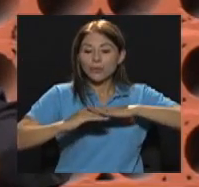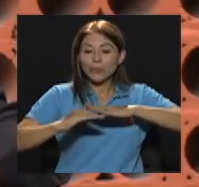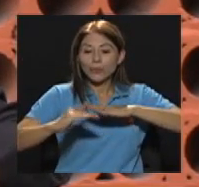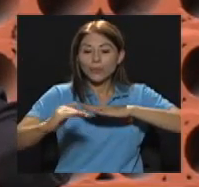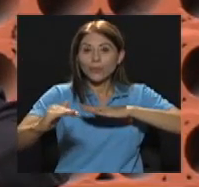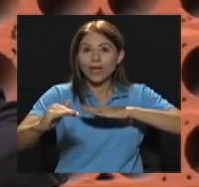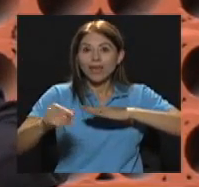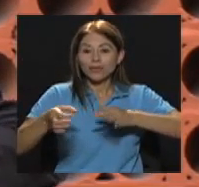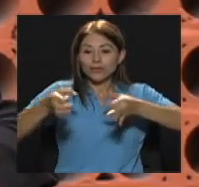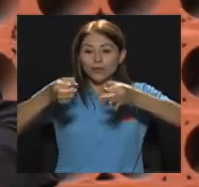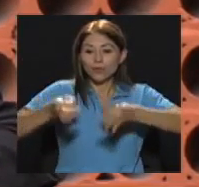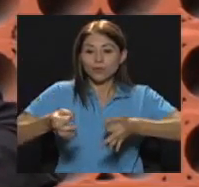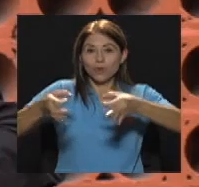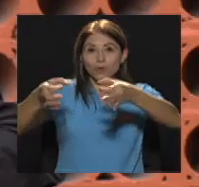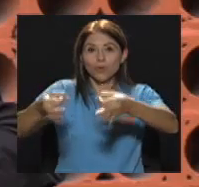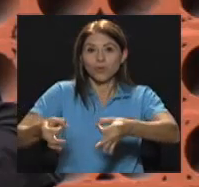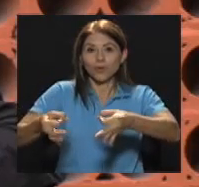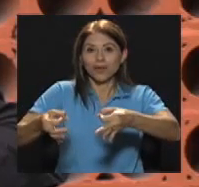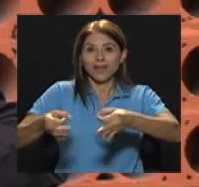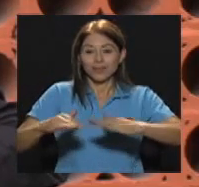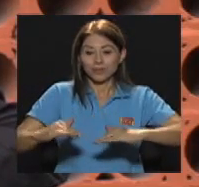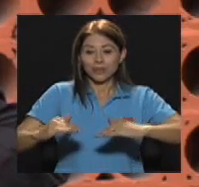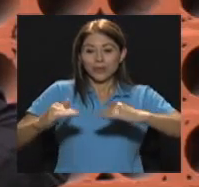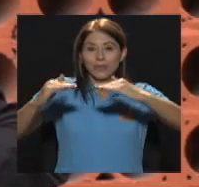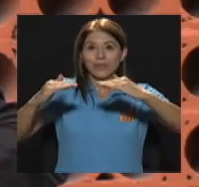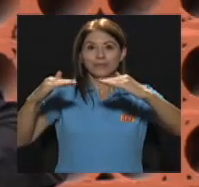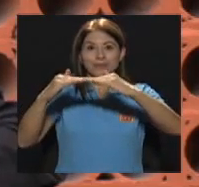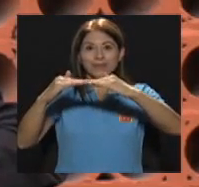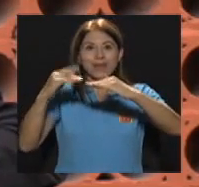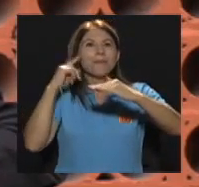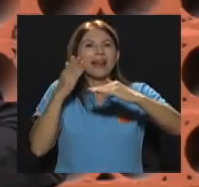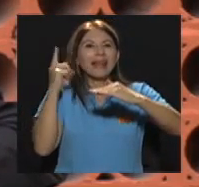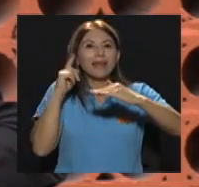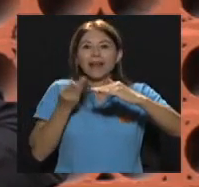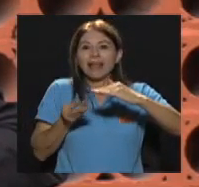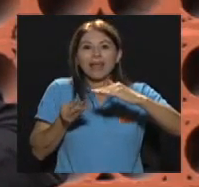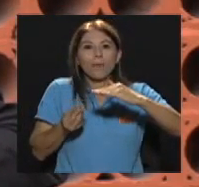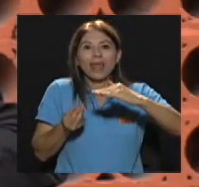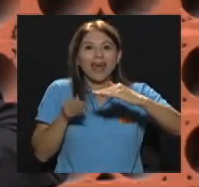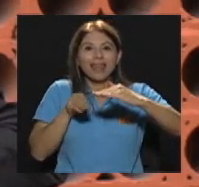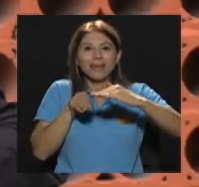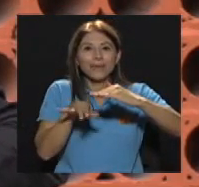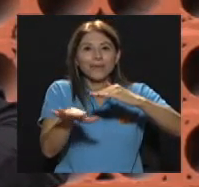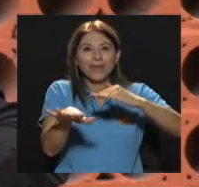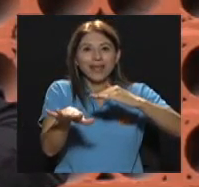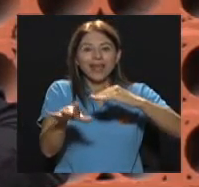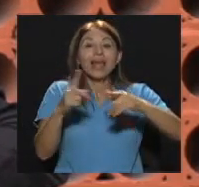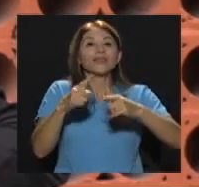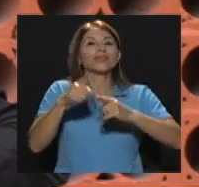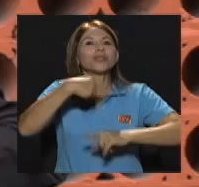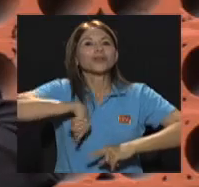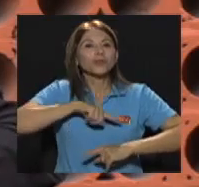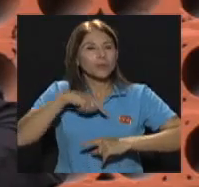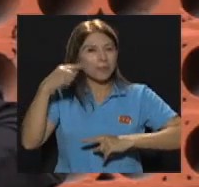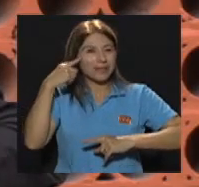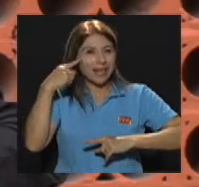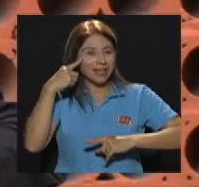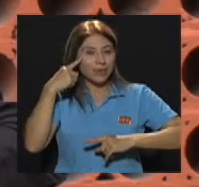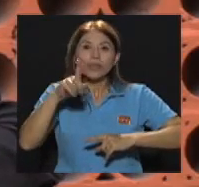de nuestras viviendas. Y por otro lado, hemos estandarizado una altura de 2.5 metros y encontramos cielos rasos que llegan